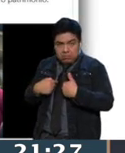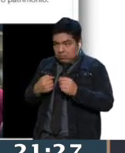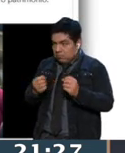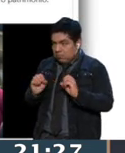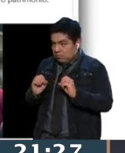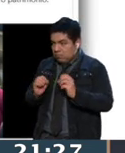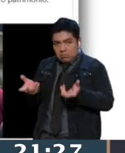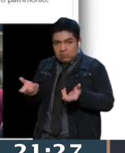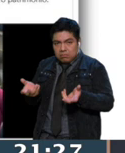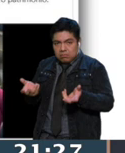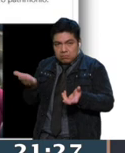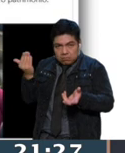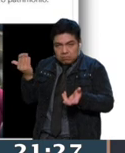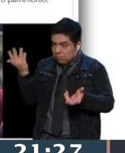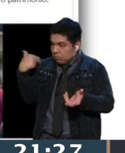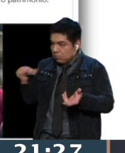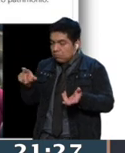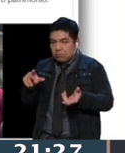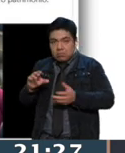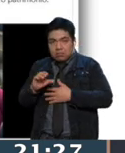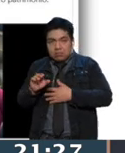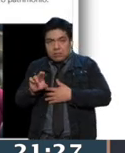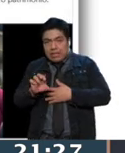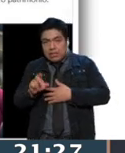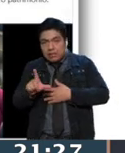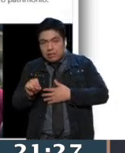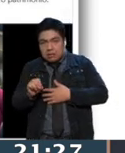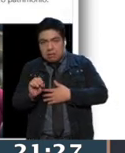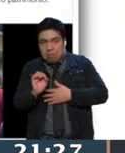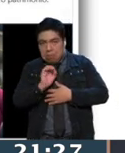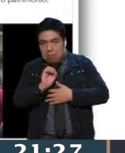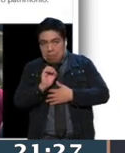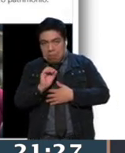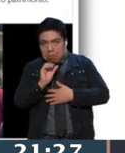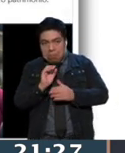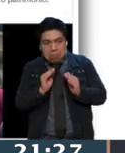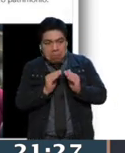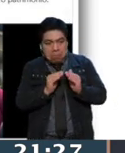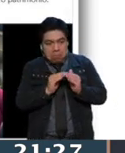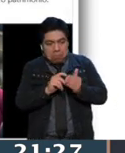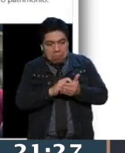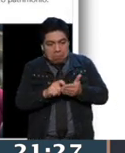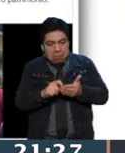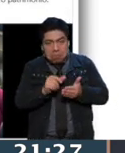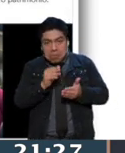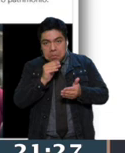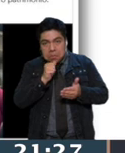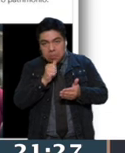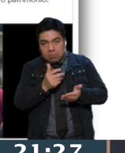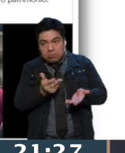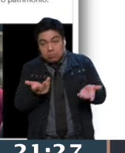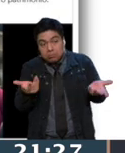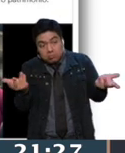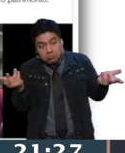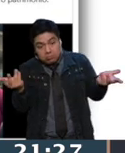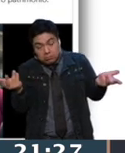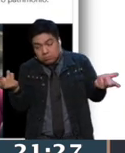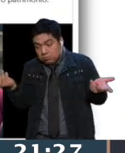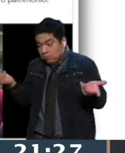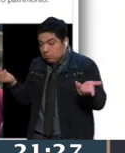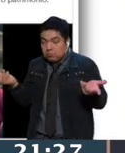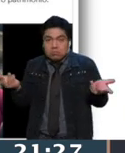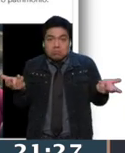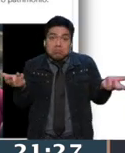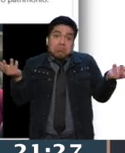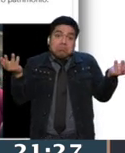con las reformas que se hicieron durante el periodo neoliberal no he podido juntar para comprar una casa. Pero bueno, más allá de